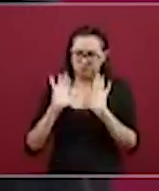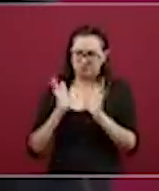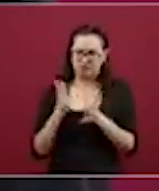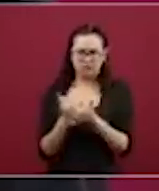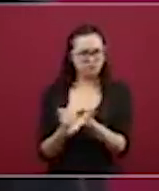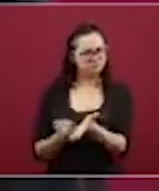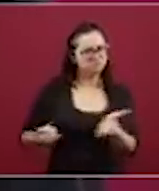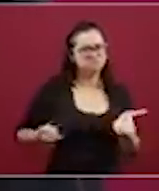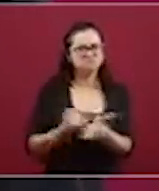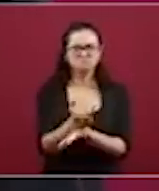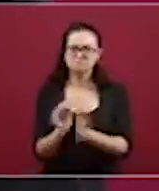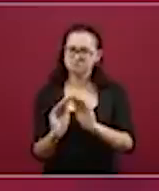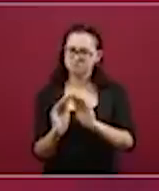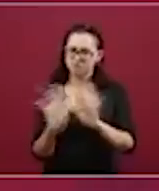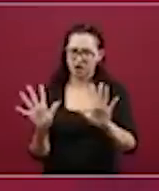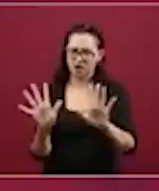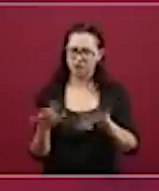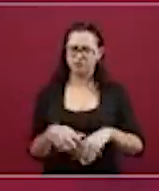con claridad,